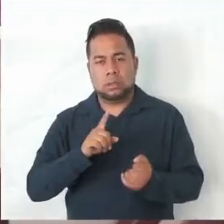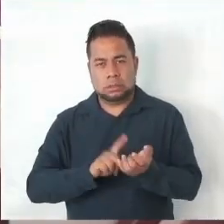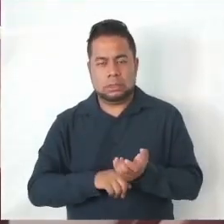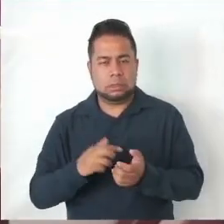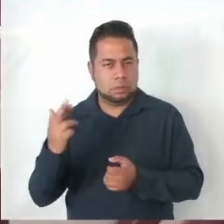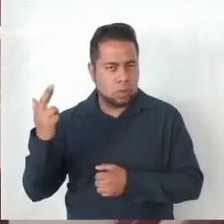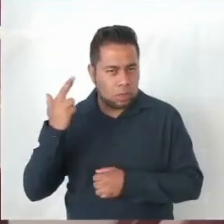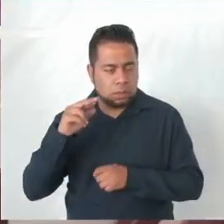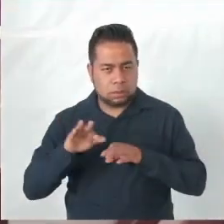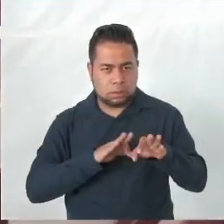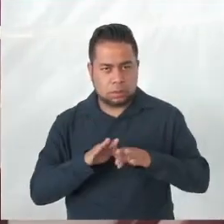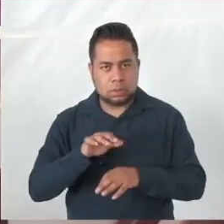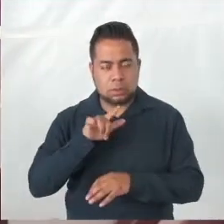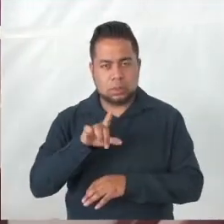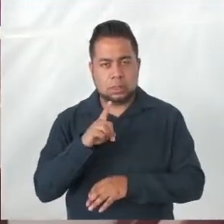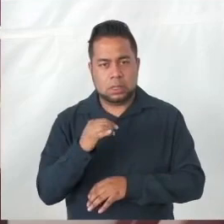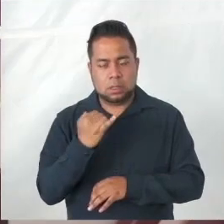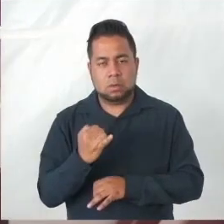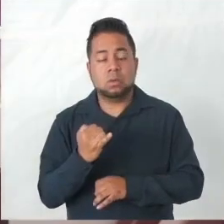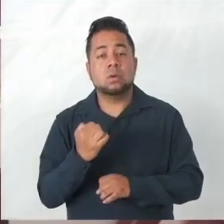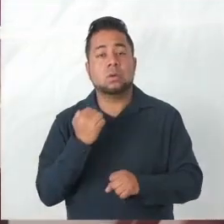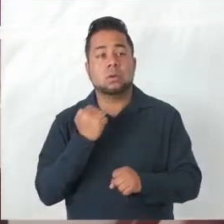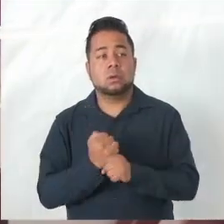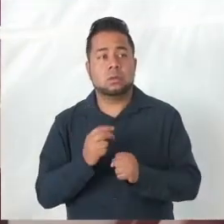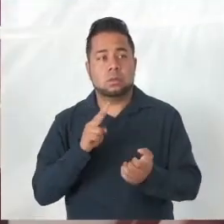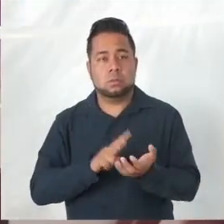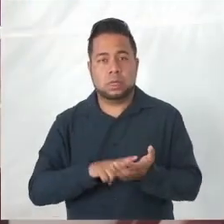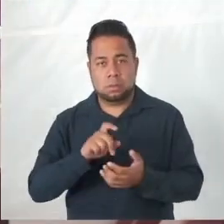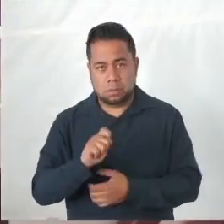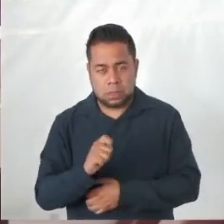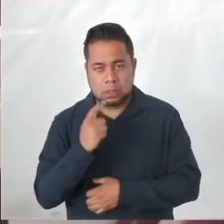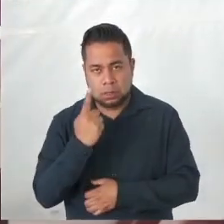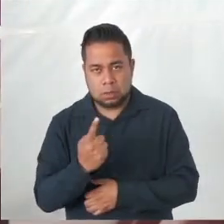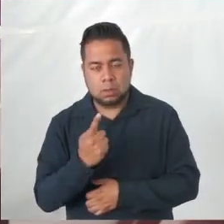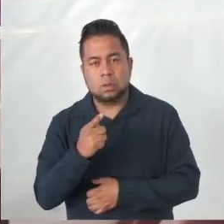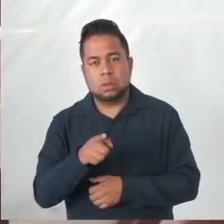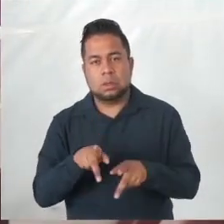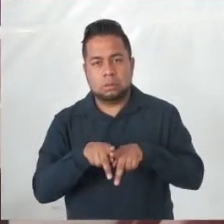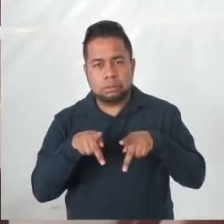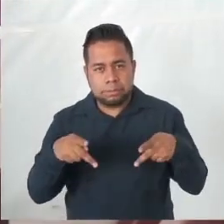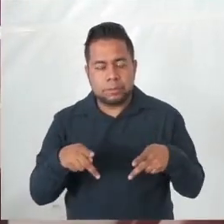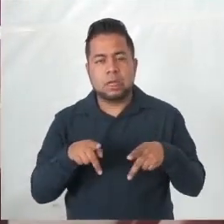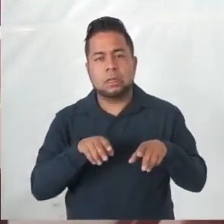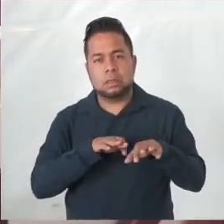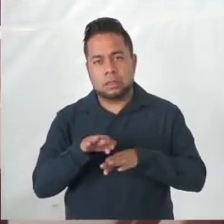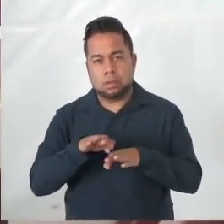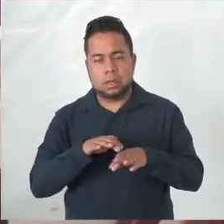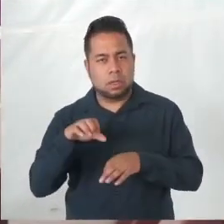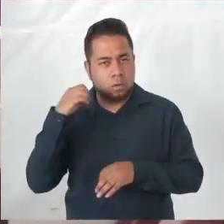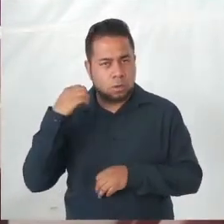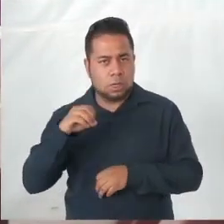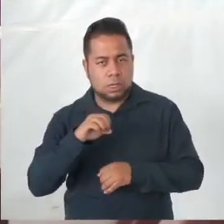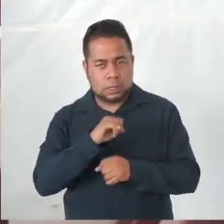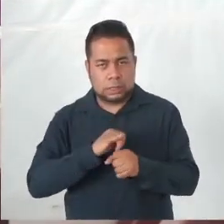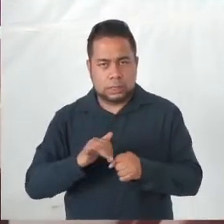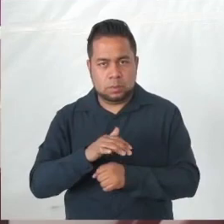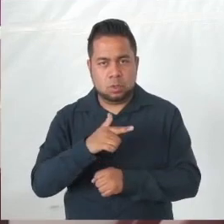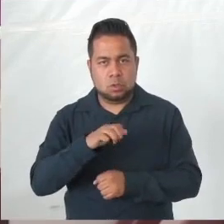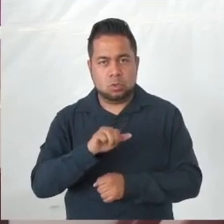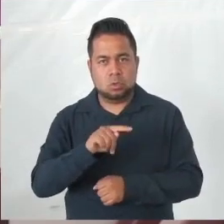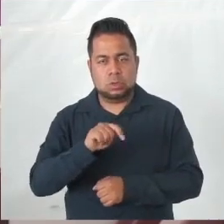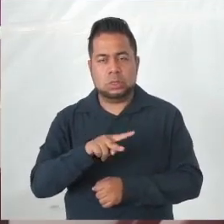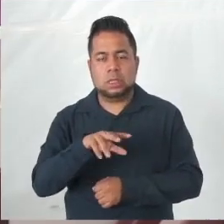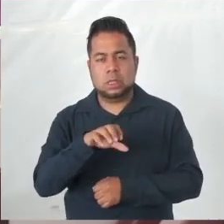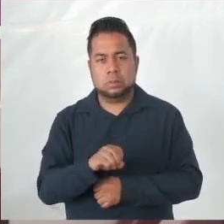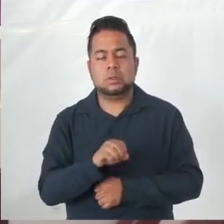Cafetal. El 17 de junio del 2021, el reportero del medio digital Oaxaca Istmo, Gustavo